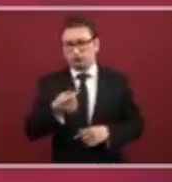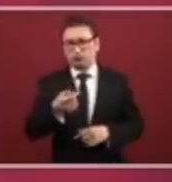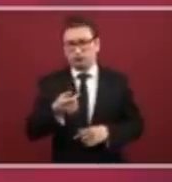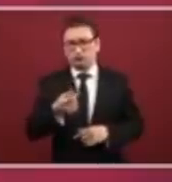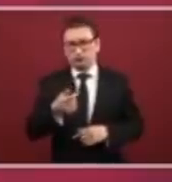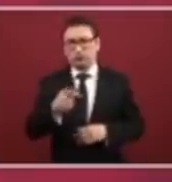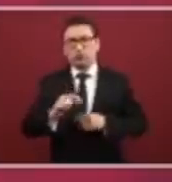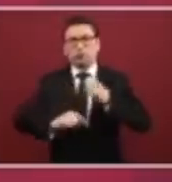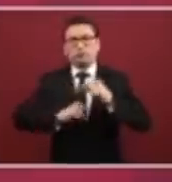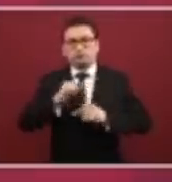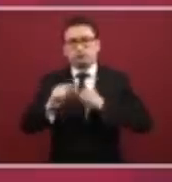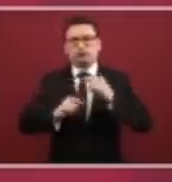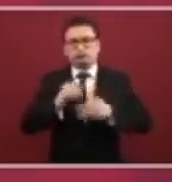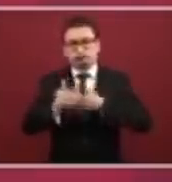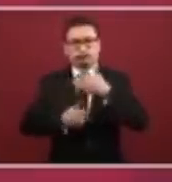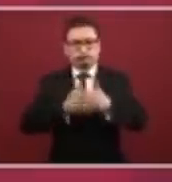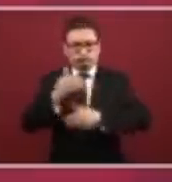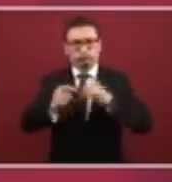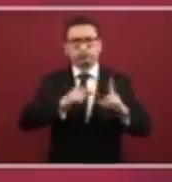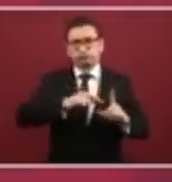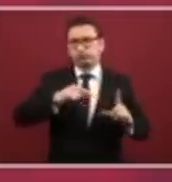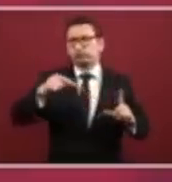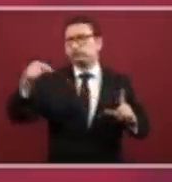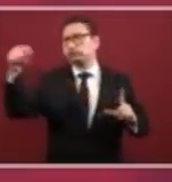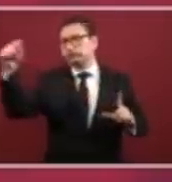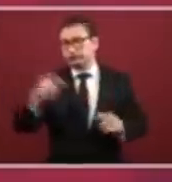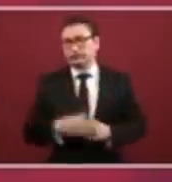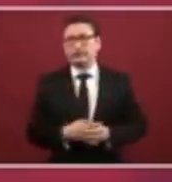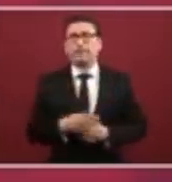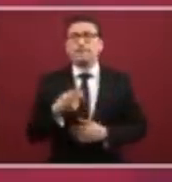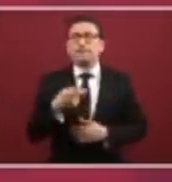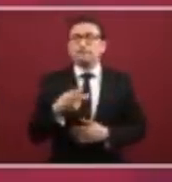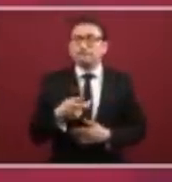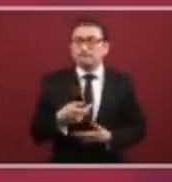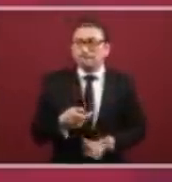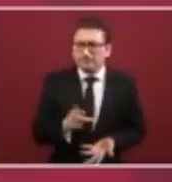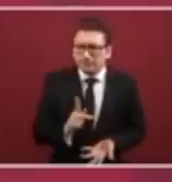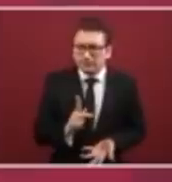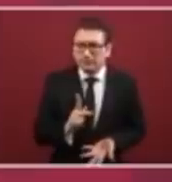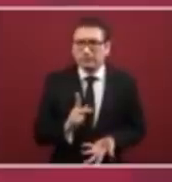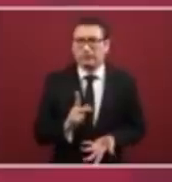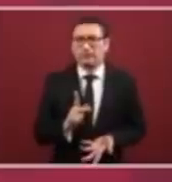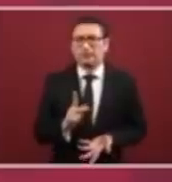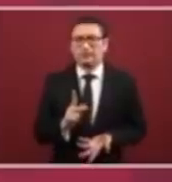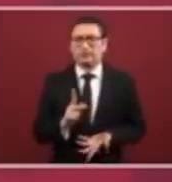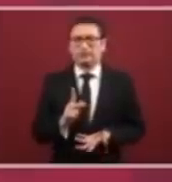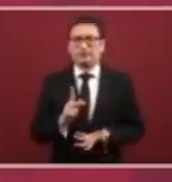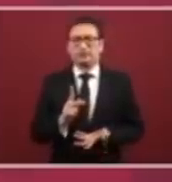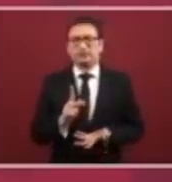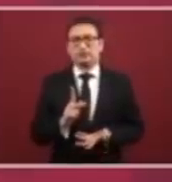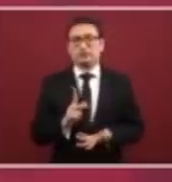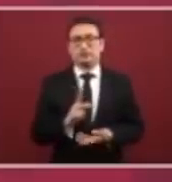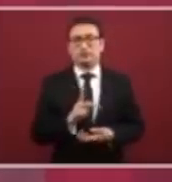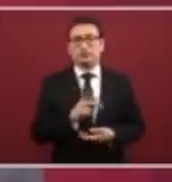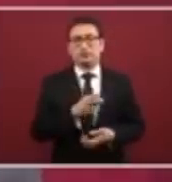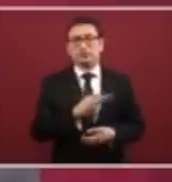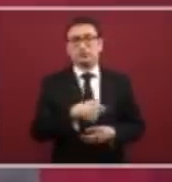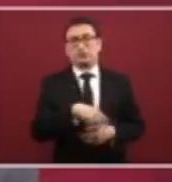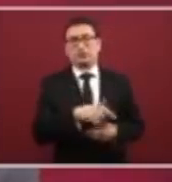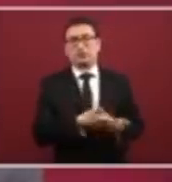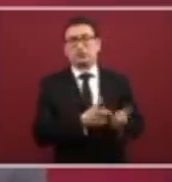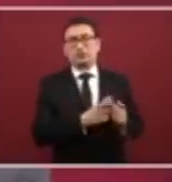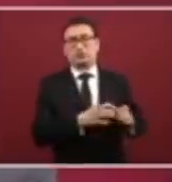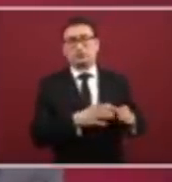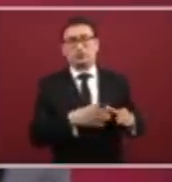vamos hacia arriba, pero como ya no les va a funcionar